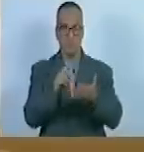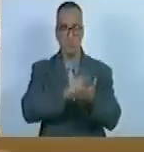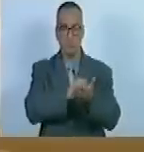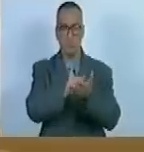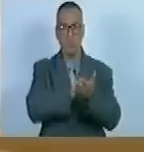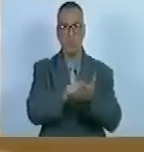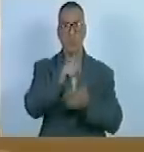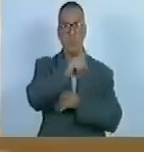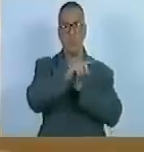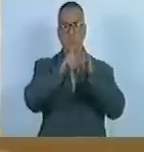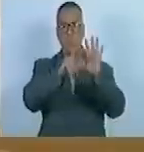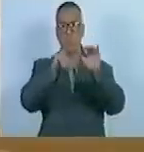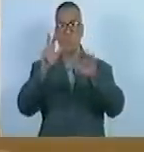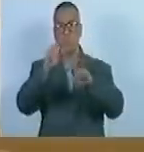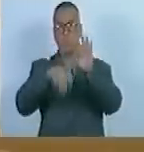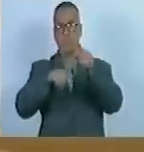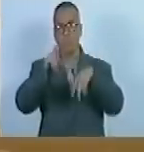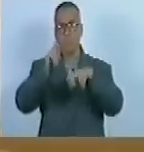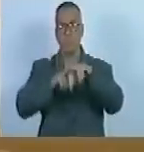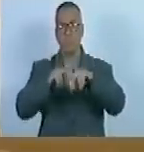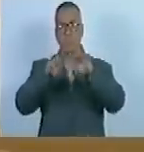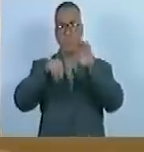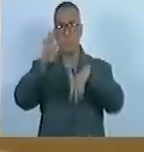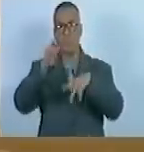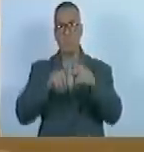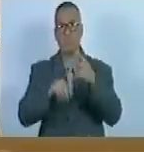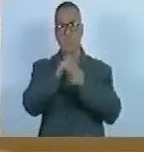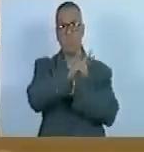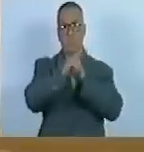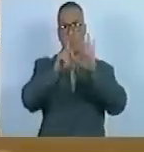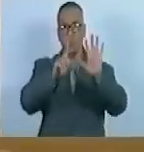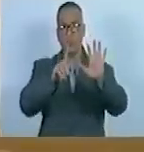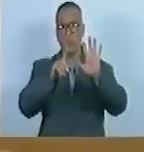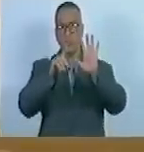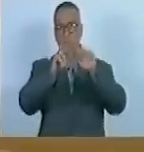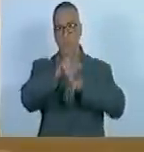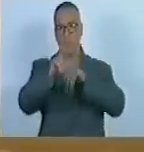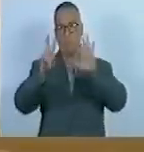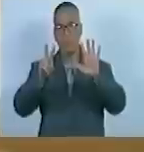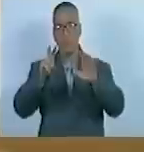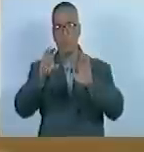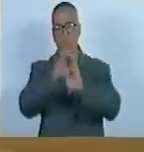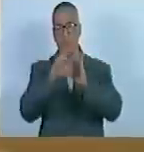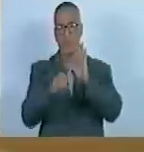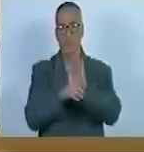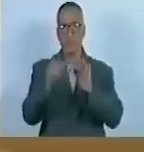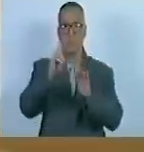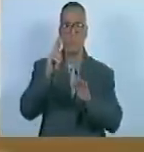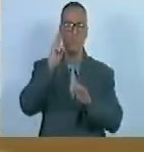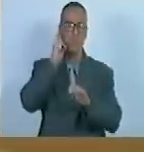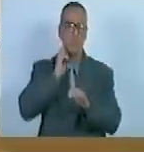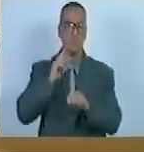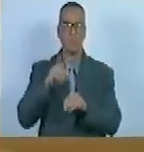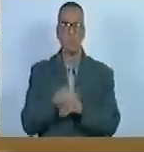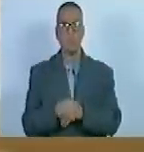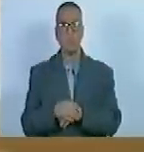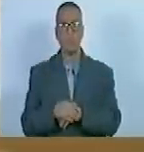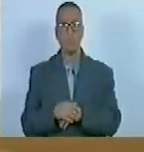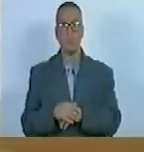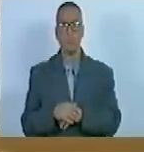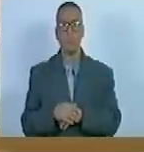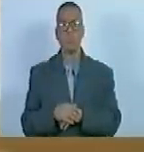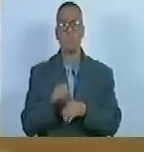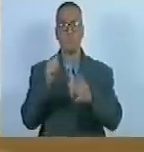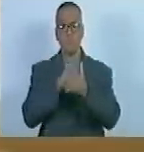artículos 187, numeral 14 y 236, numeral 15 de la Constitución de la República Bolivariana de Venezuela.